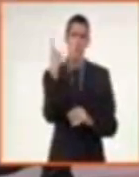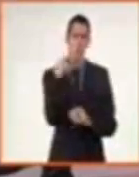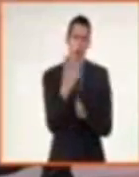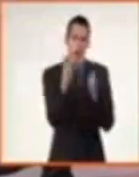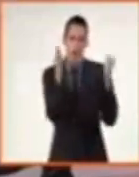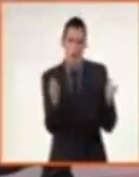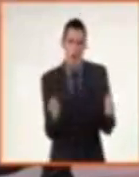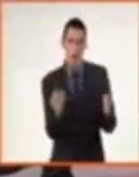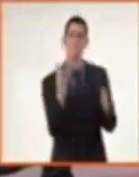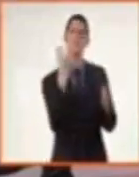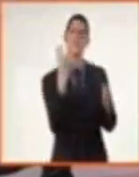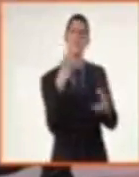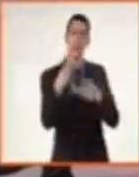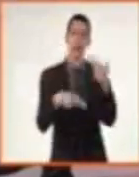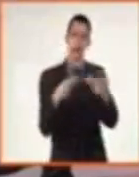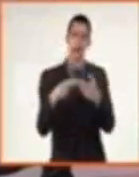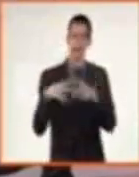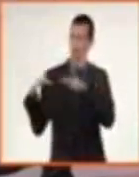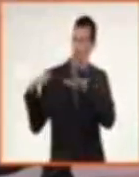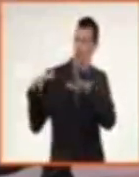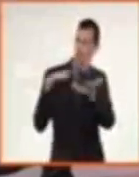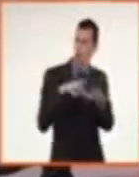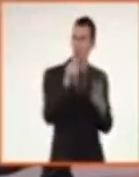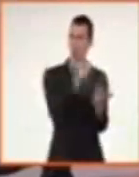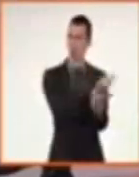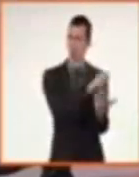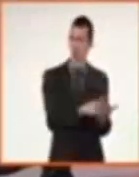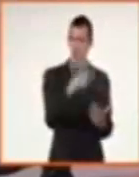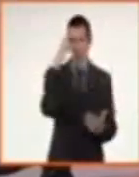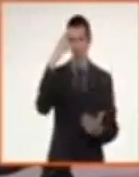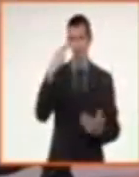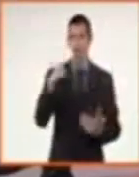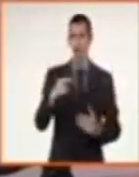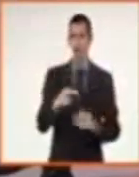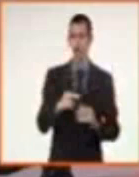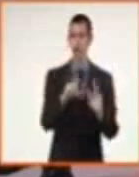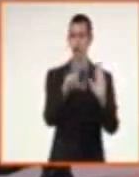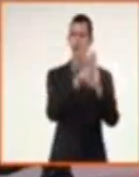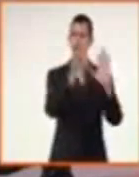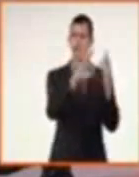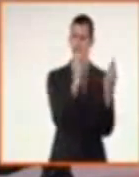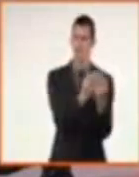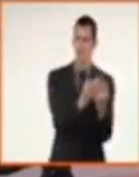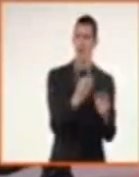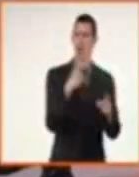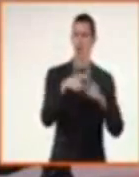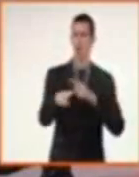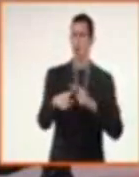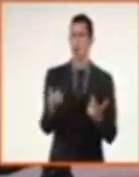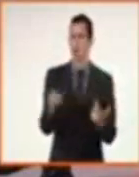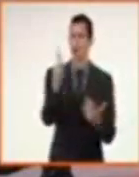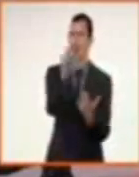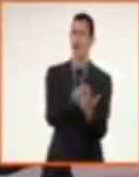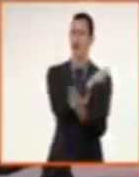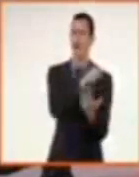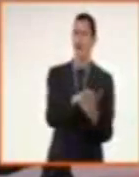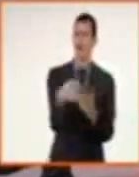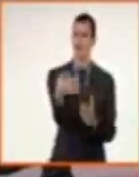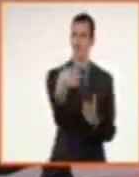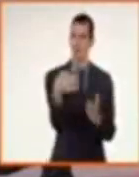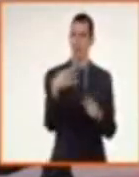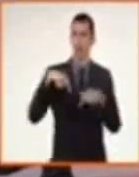De realmente se dio el referéndum del Código de la Familia, se dio las elecciones municipales y ahora